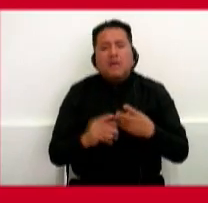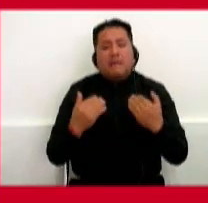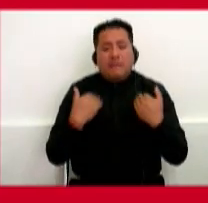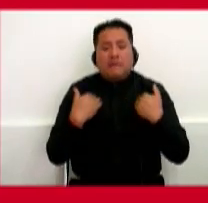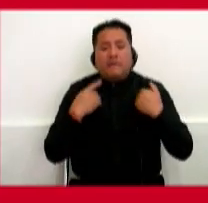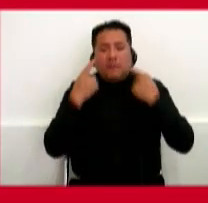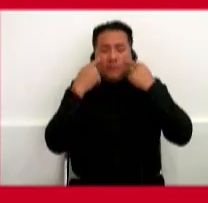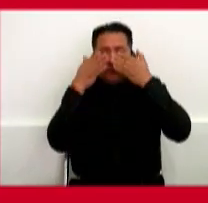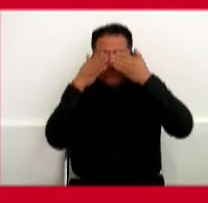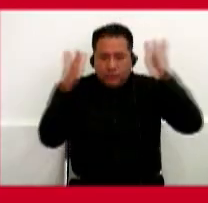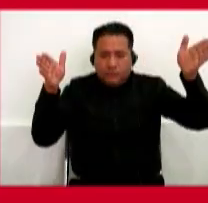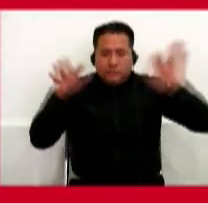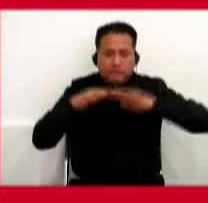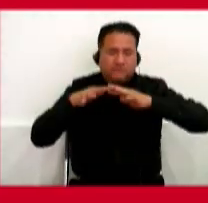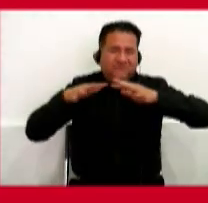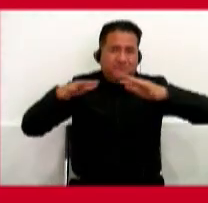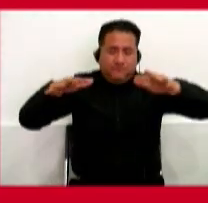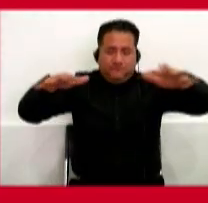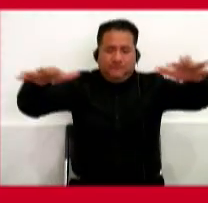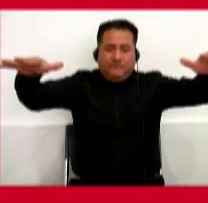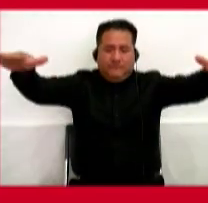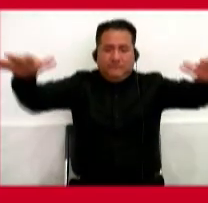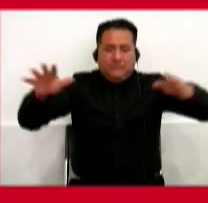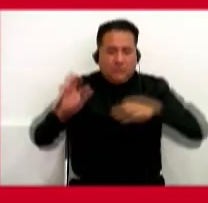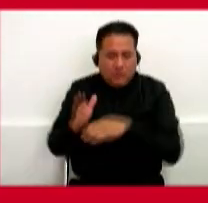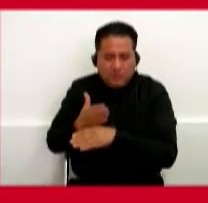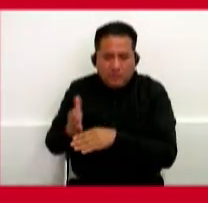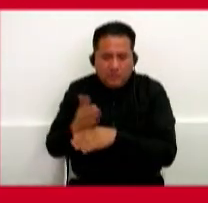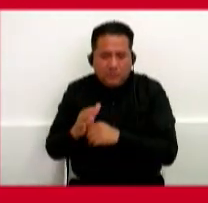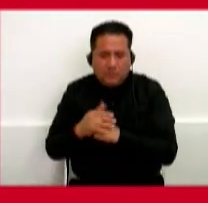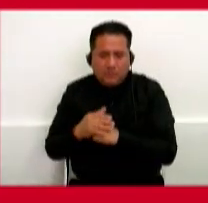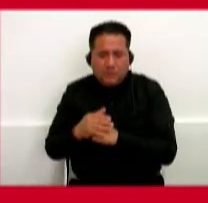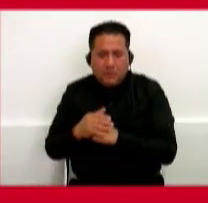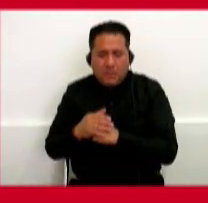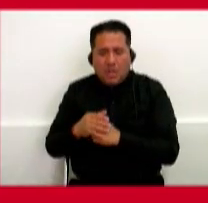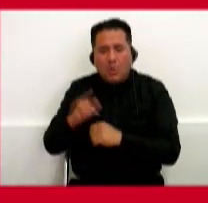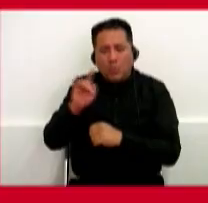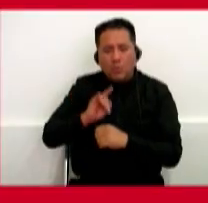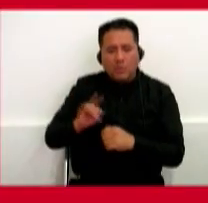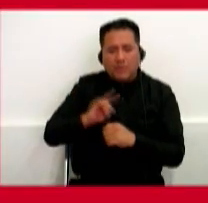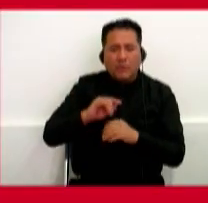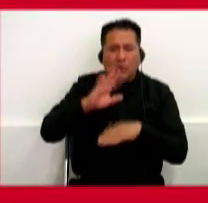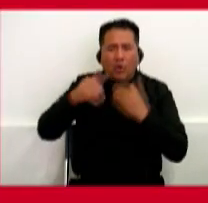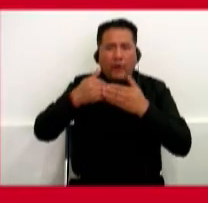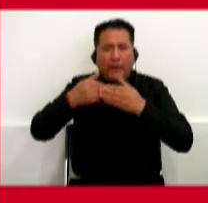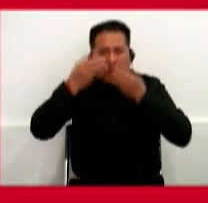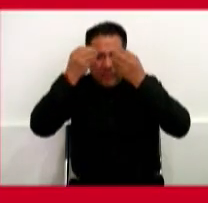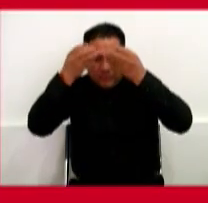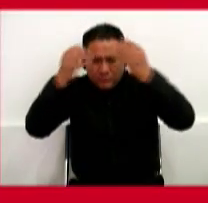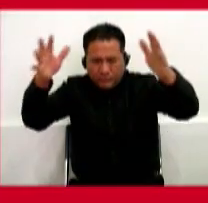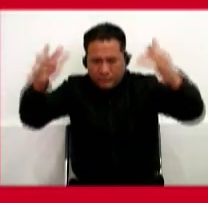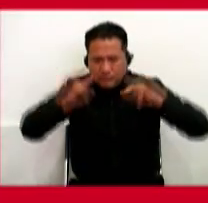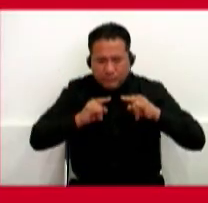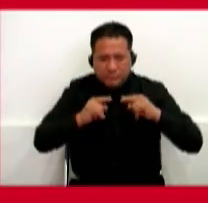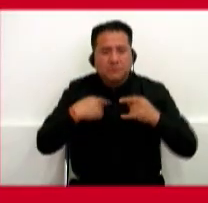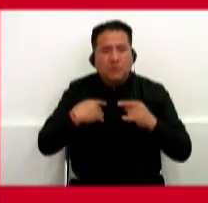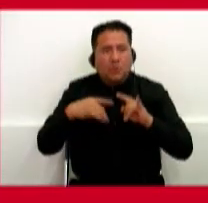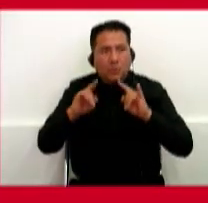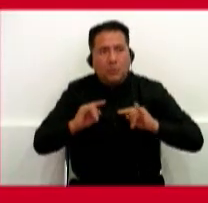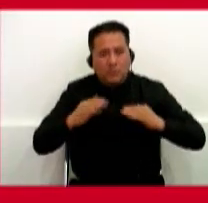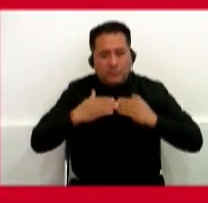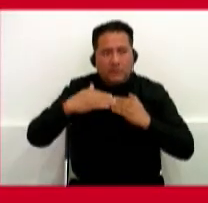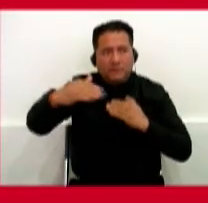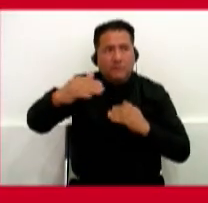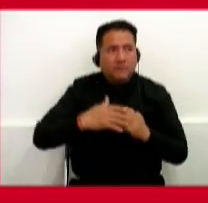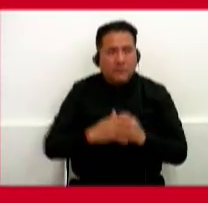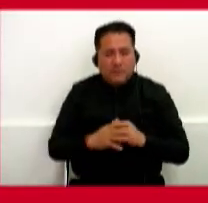visibilidad compartida, la información se comparte en diferentes áreas y le comienzan a dar uso a esta información. Y tercero, que con todo